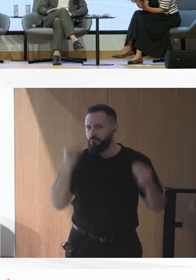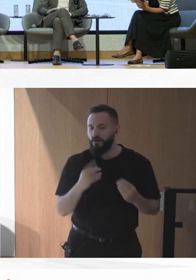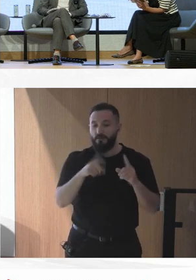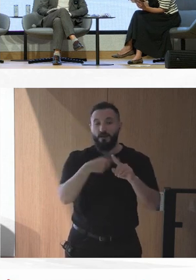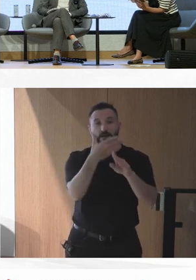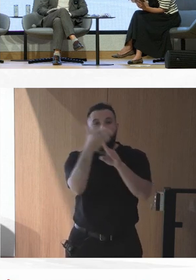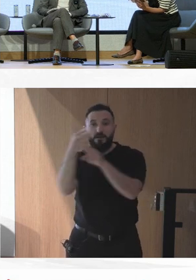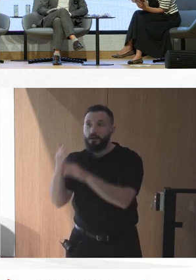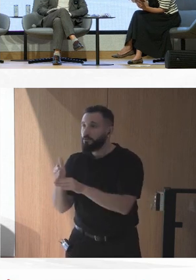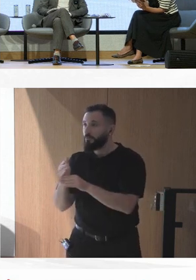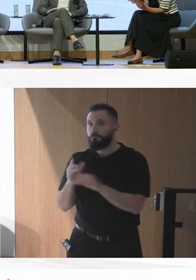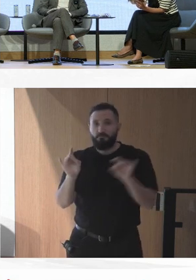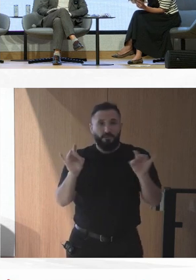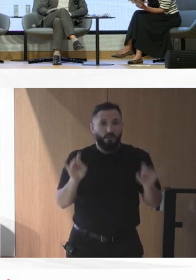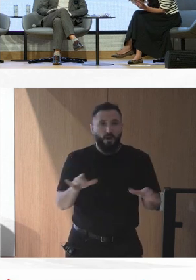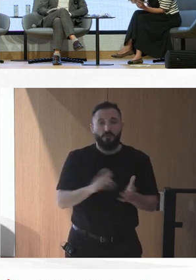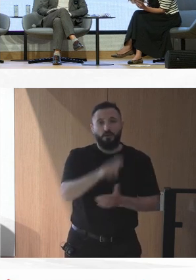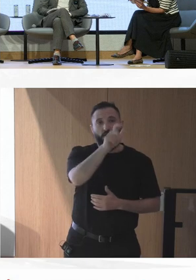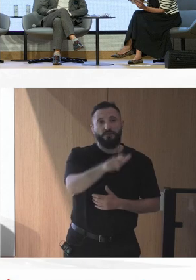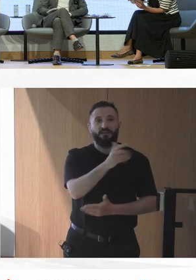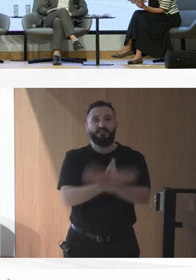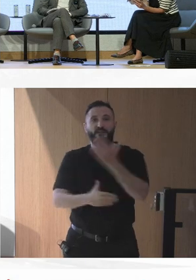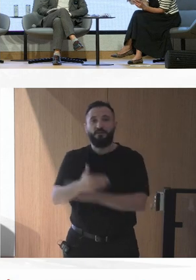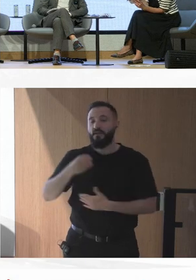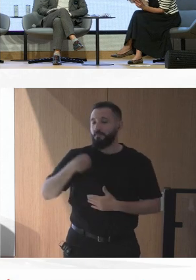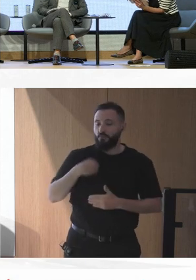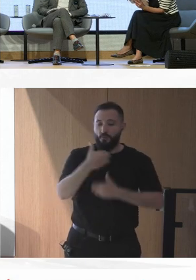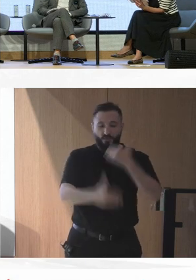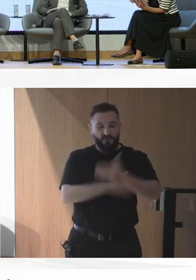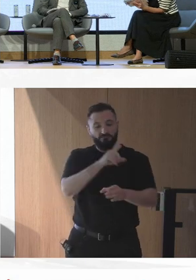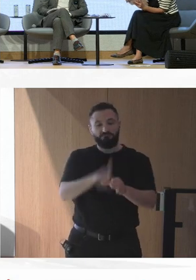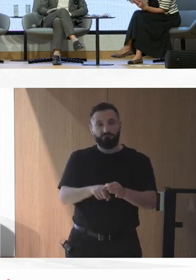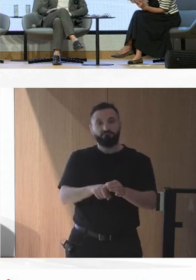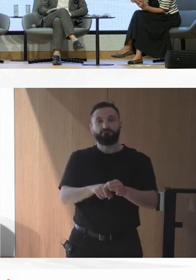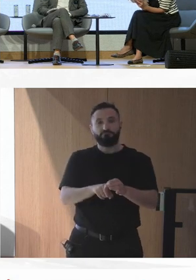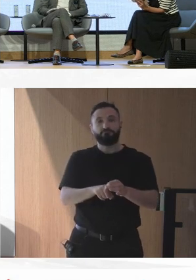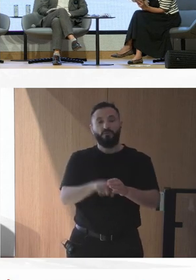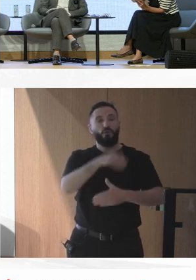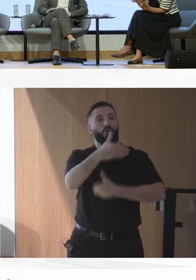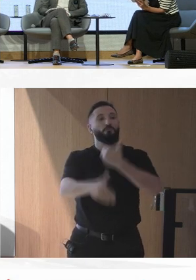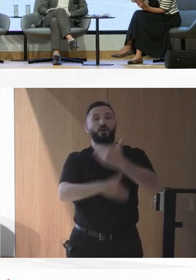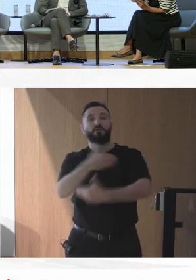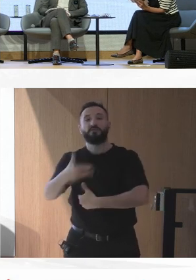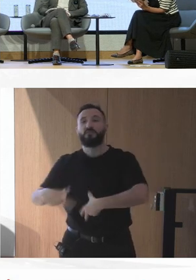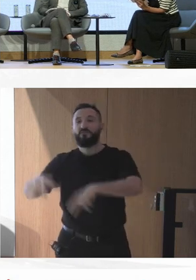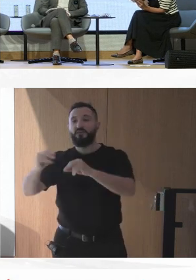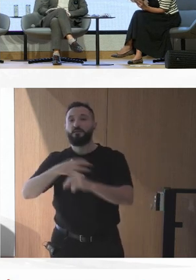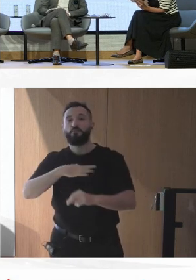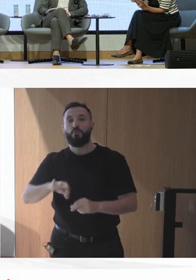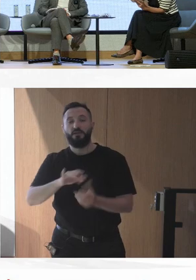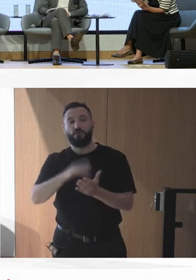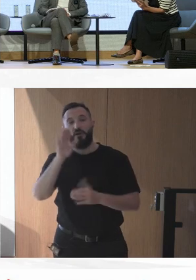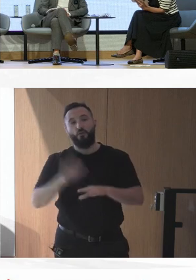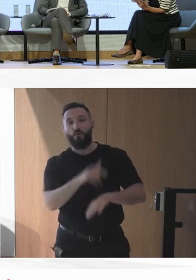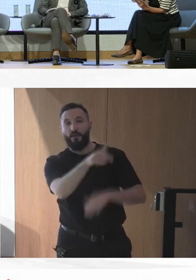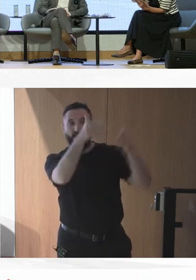igual, es decir, la persona con discapacidad es verdad que está en el proceso, ¿no? El proceso puede terminar con una declaración de